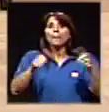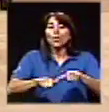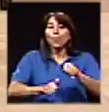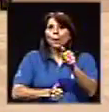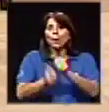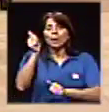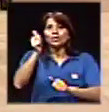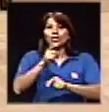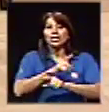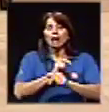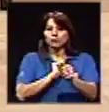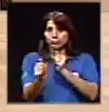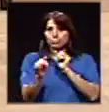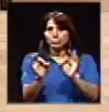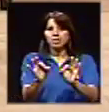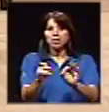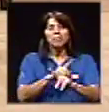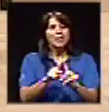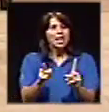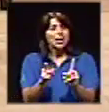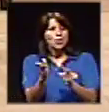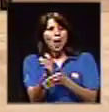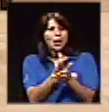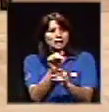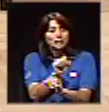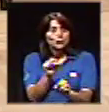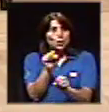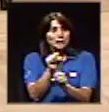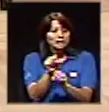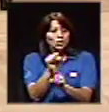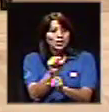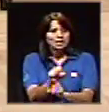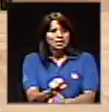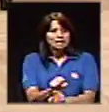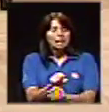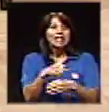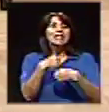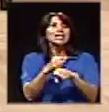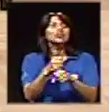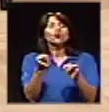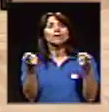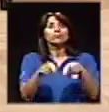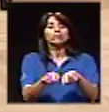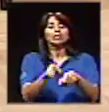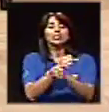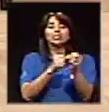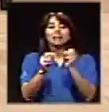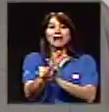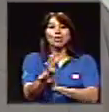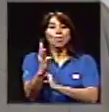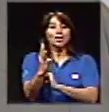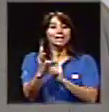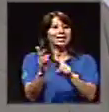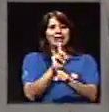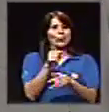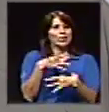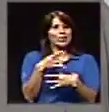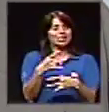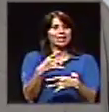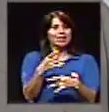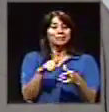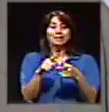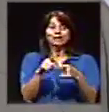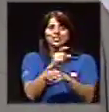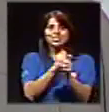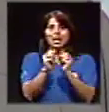mañas hicieron que la Sala Cuarta, que tampoco le interesaba mucho el plan porque era impopular, lo rechazó,